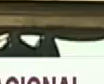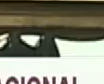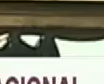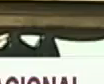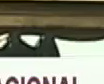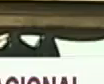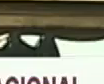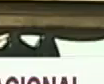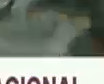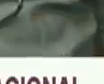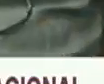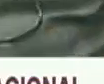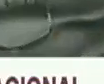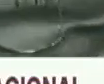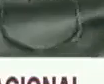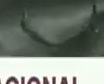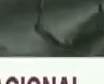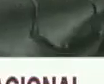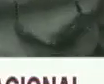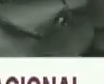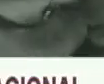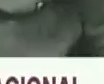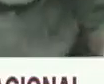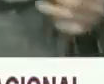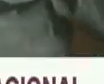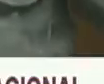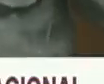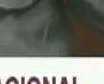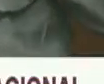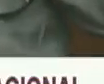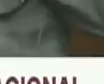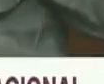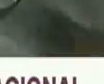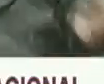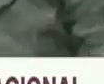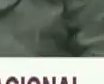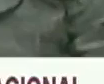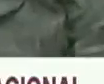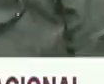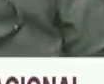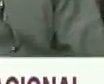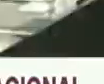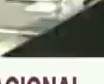escritor y periodista Ernesto Villegas Poljak, ministro de Cultura.